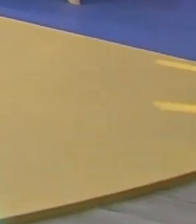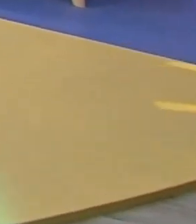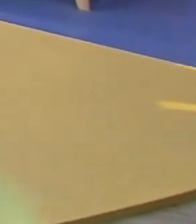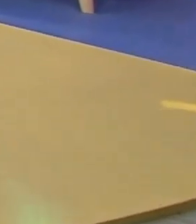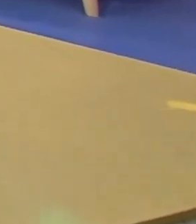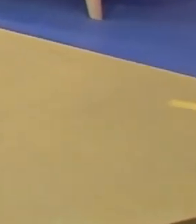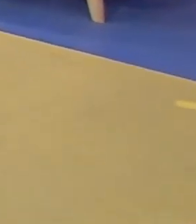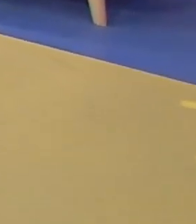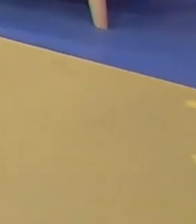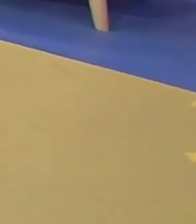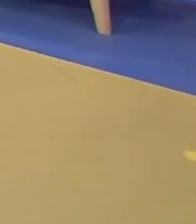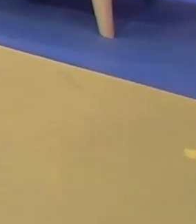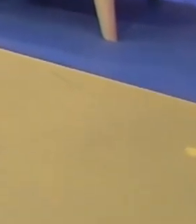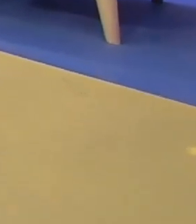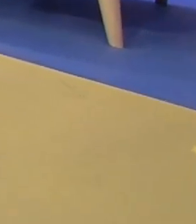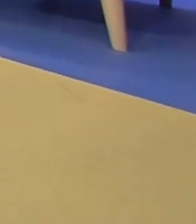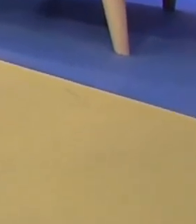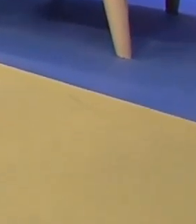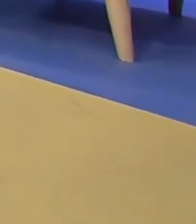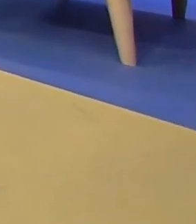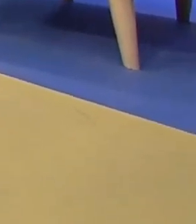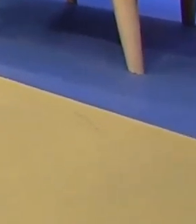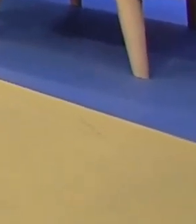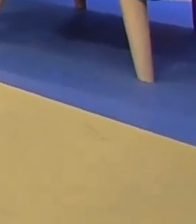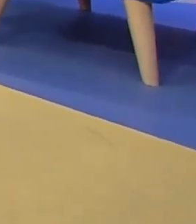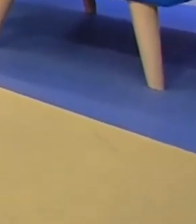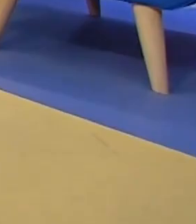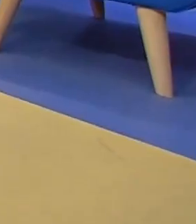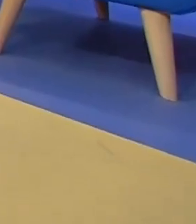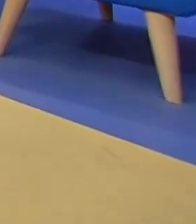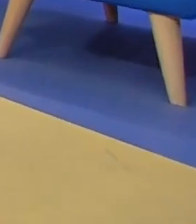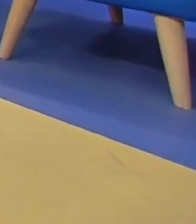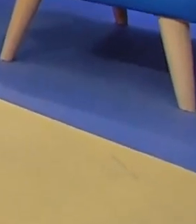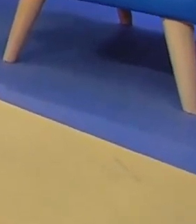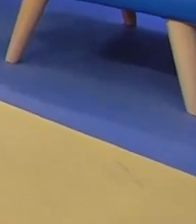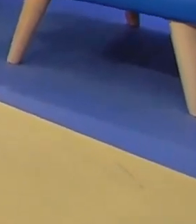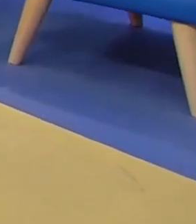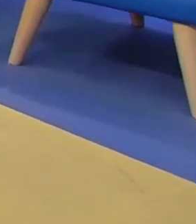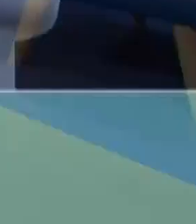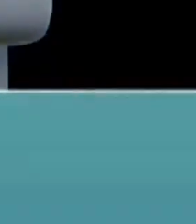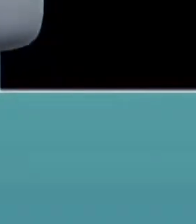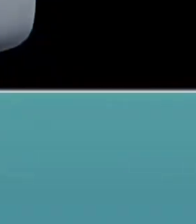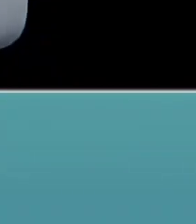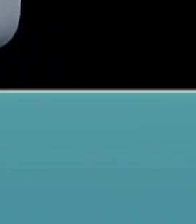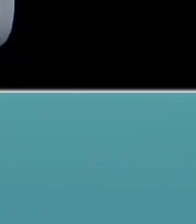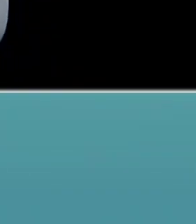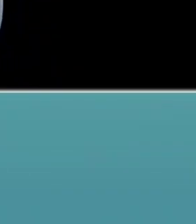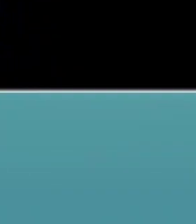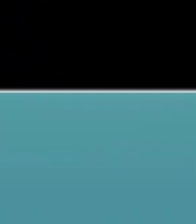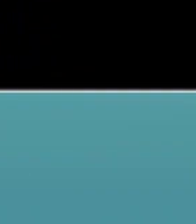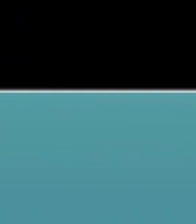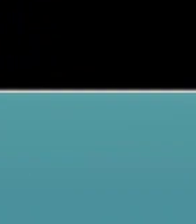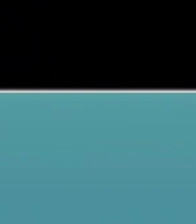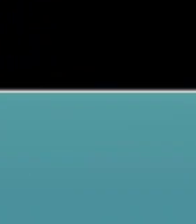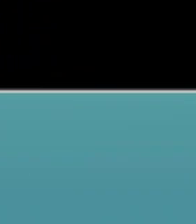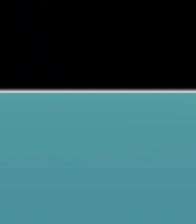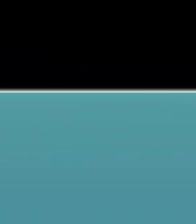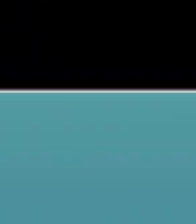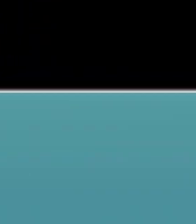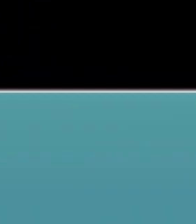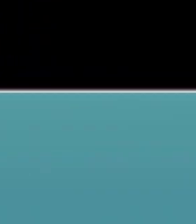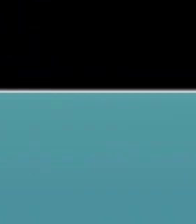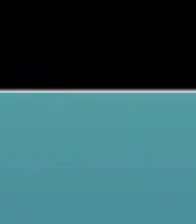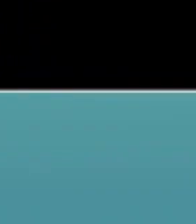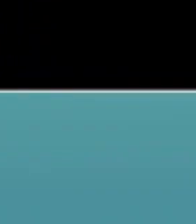desde Ayacucho. Hernán Asto, el creador del proyecto Alinti, un dispositivo que genera electricidad.